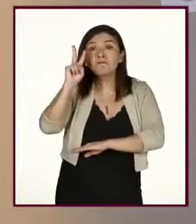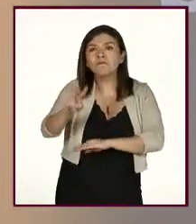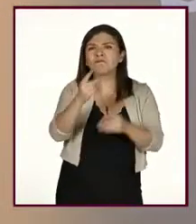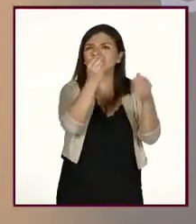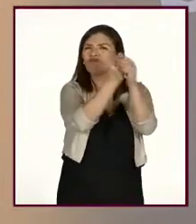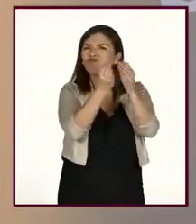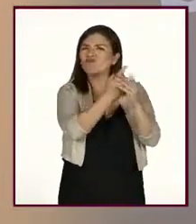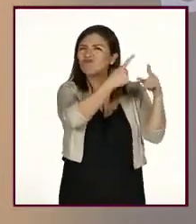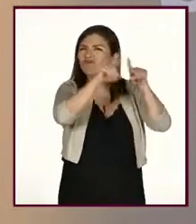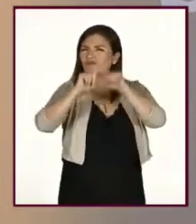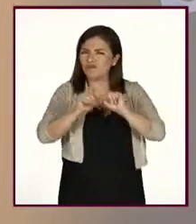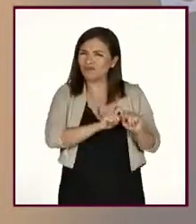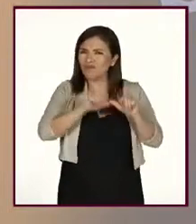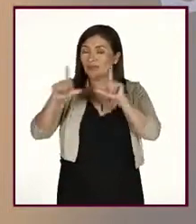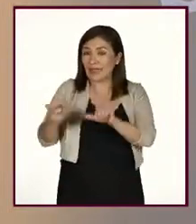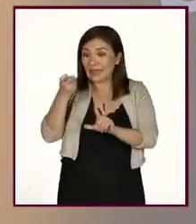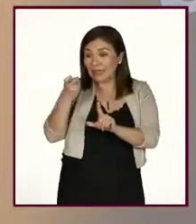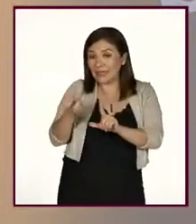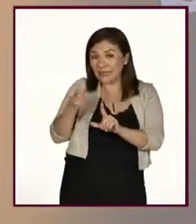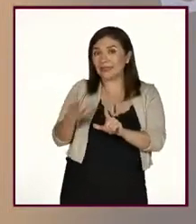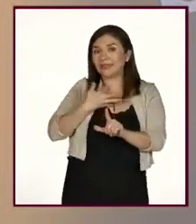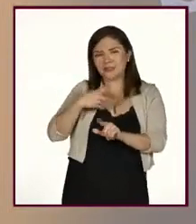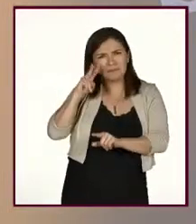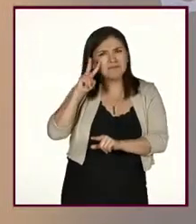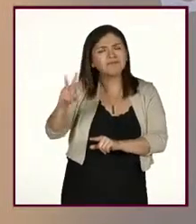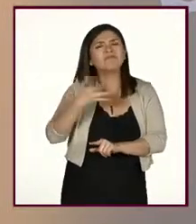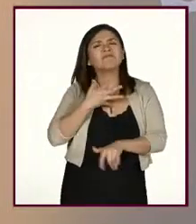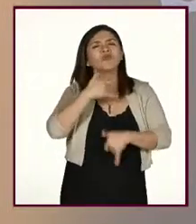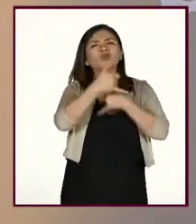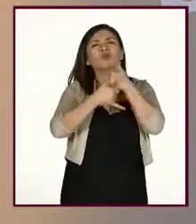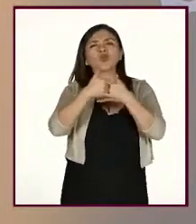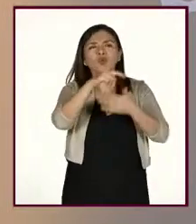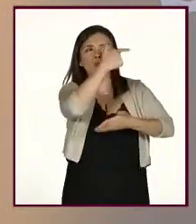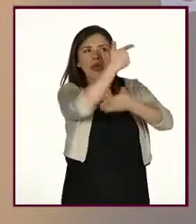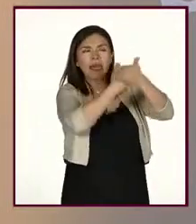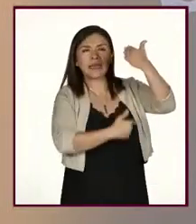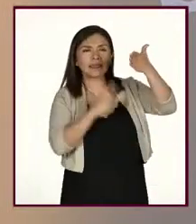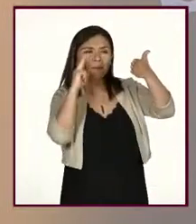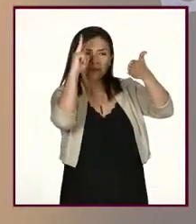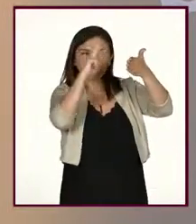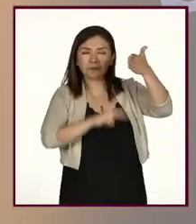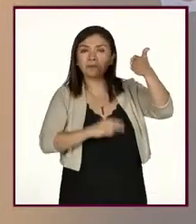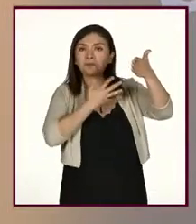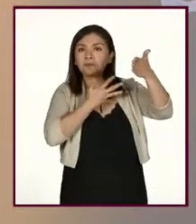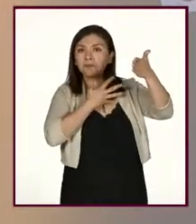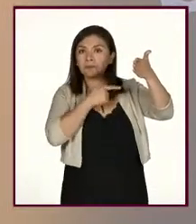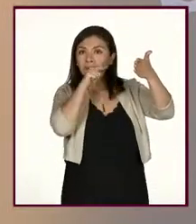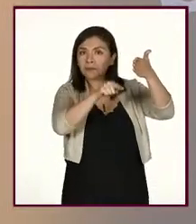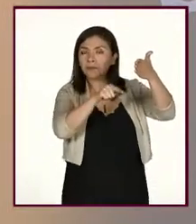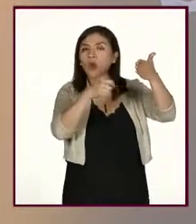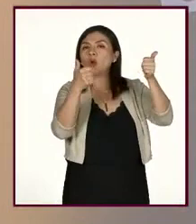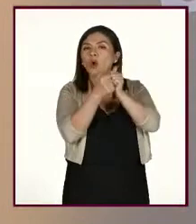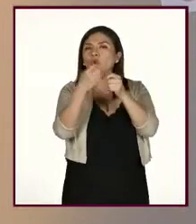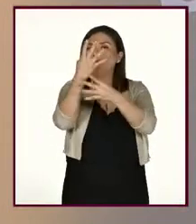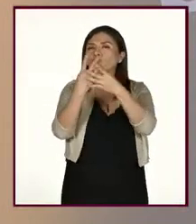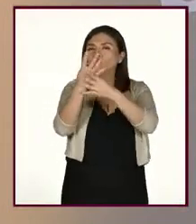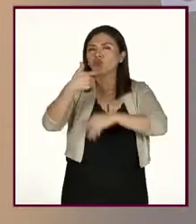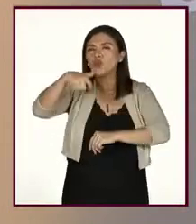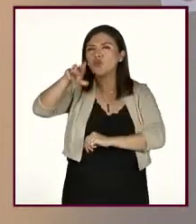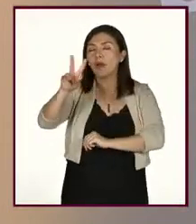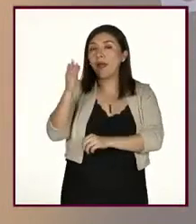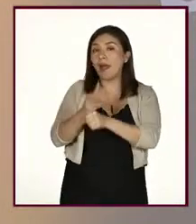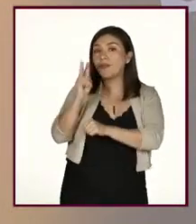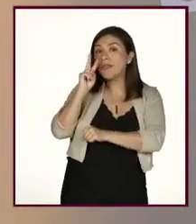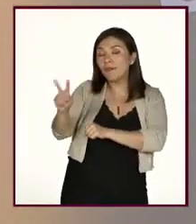seminarios virtuales de esta serie, los invito a revisar la lista de reproducción en YouTube y el código QR está apareciendo en